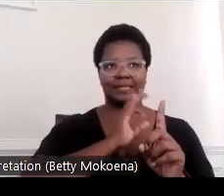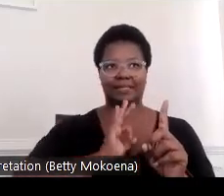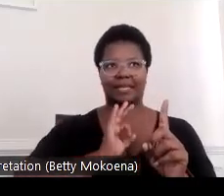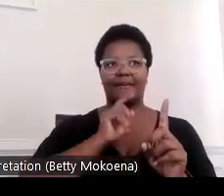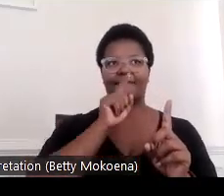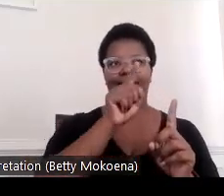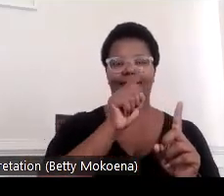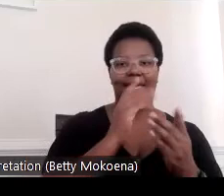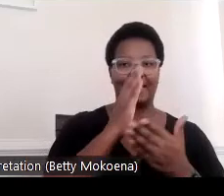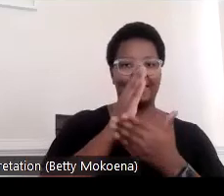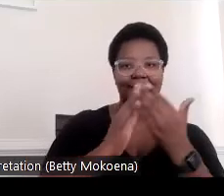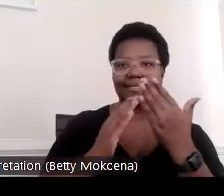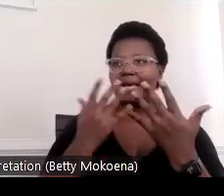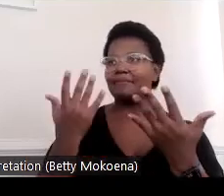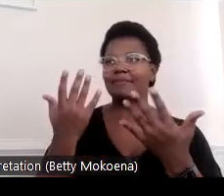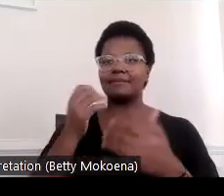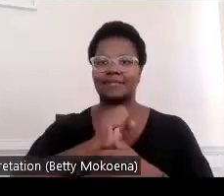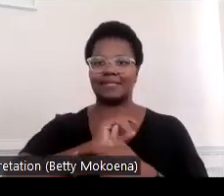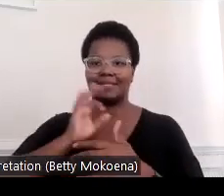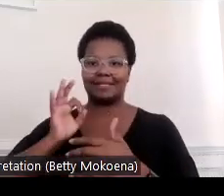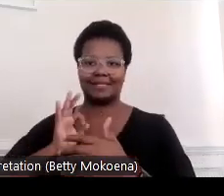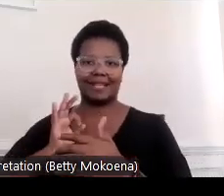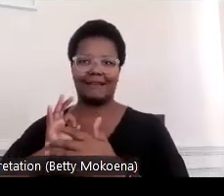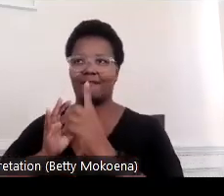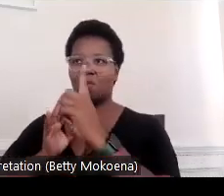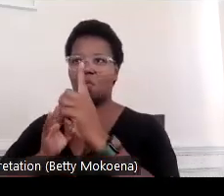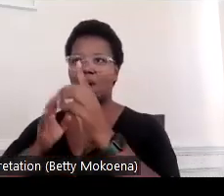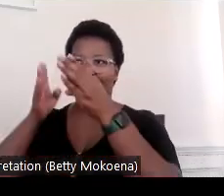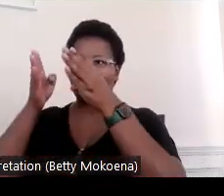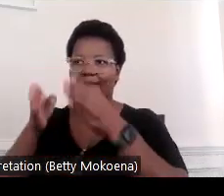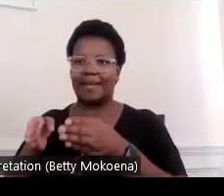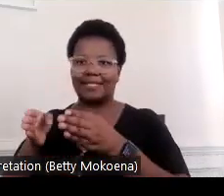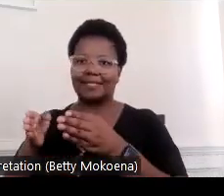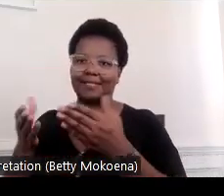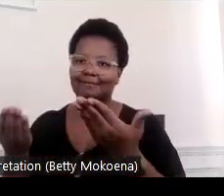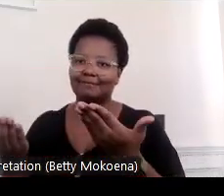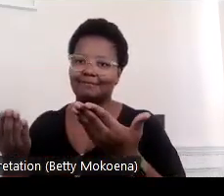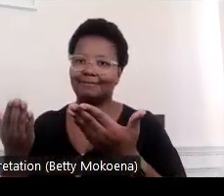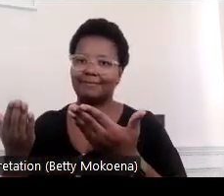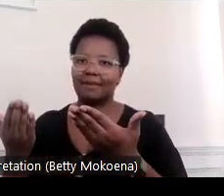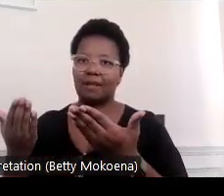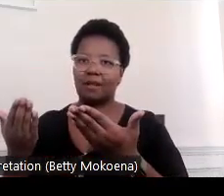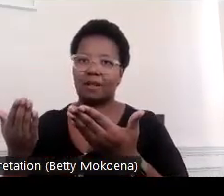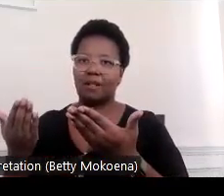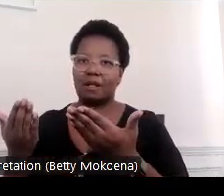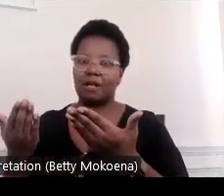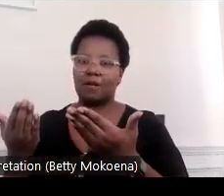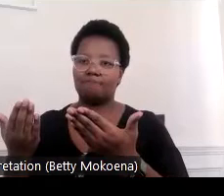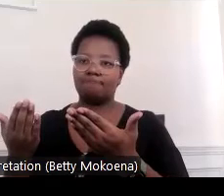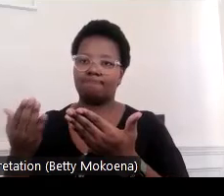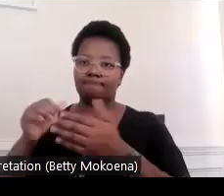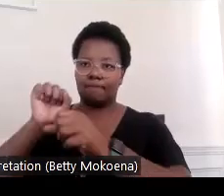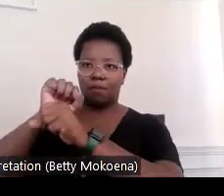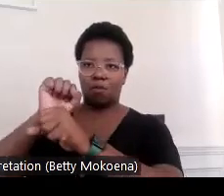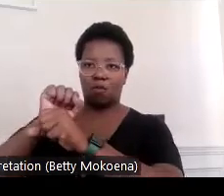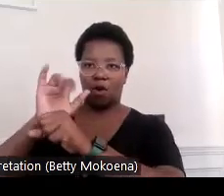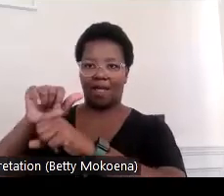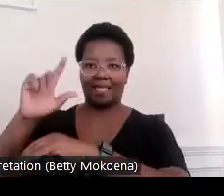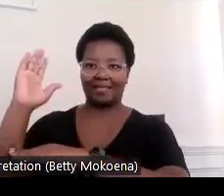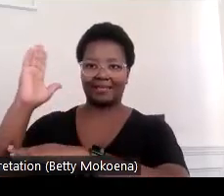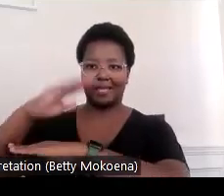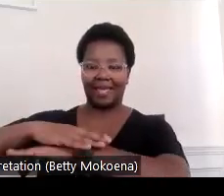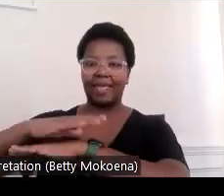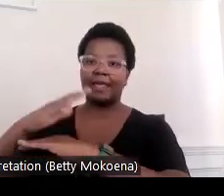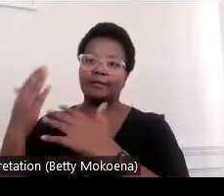situaciones y en otras situaciones no lo es tal vez simplemente en algunas situaciones hay un personal